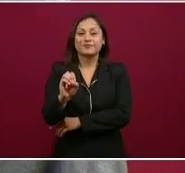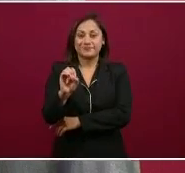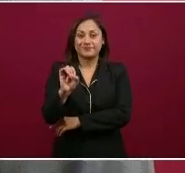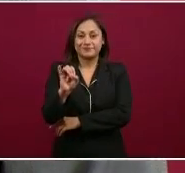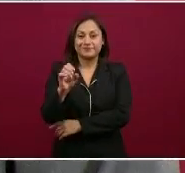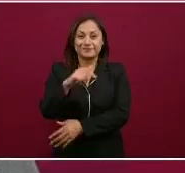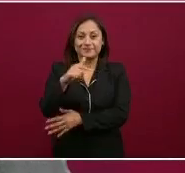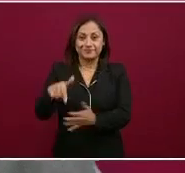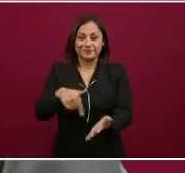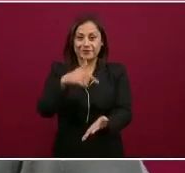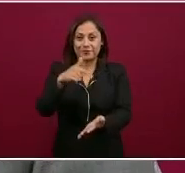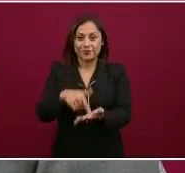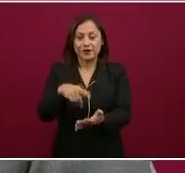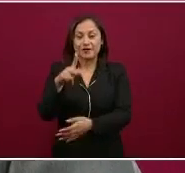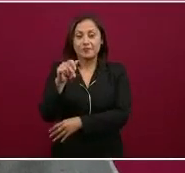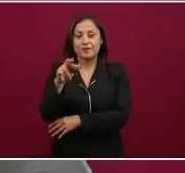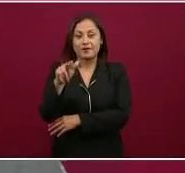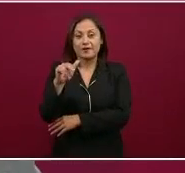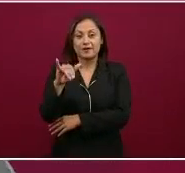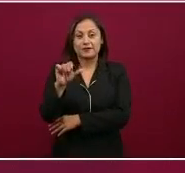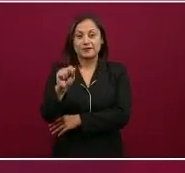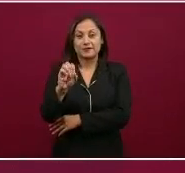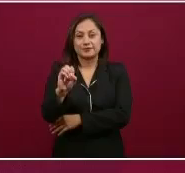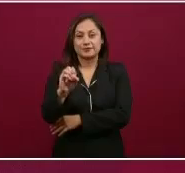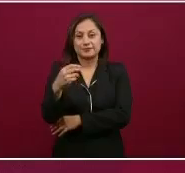a El Paraíso.